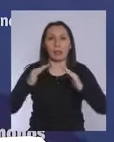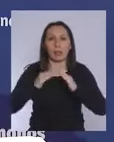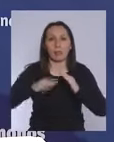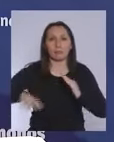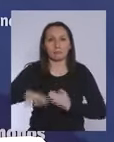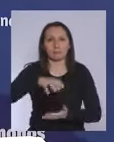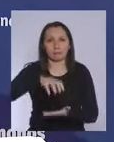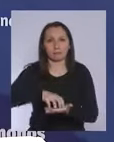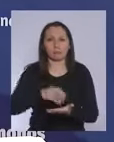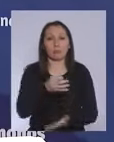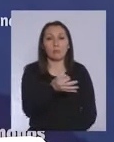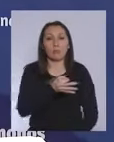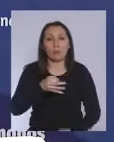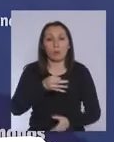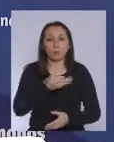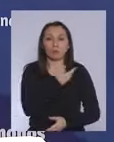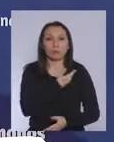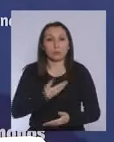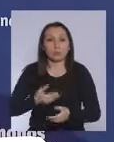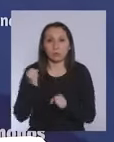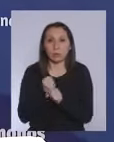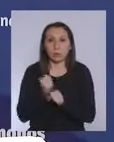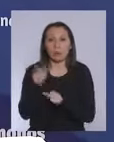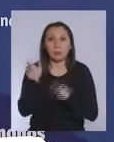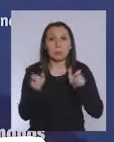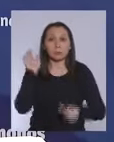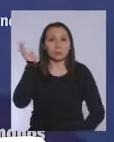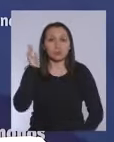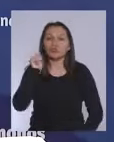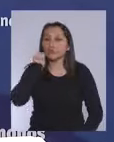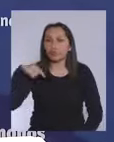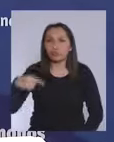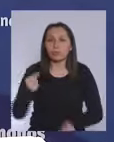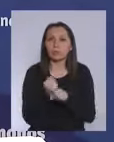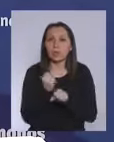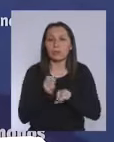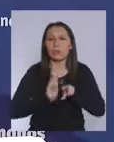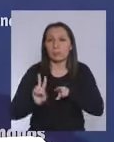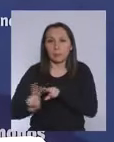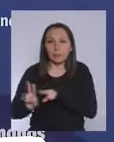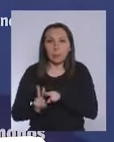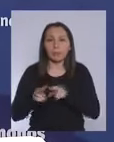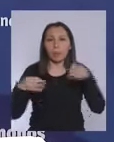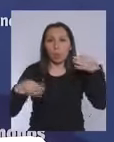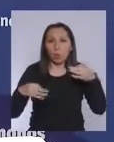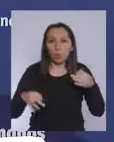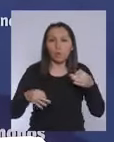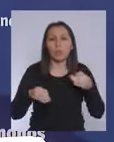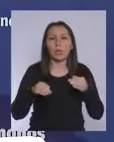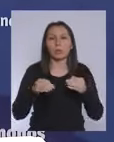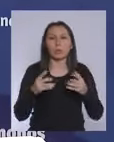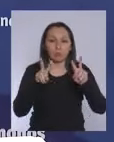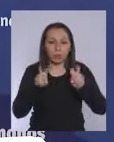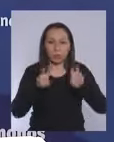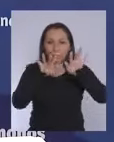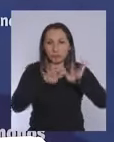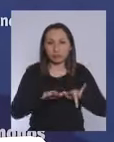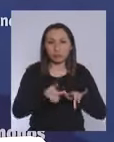que realmente trabajan y la gente no lo sabe todos los días para preparar los documentos con los cuales